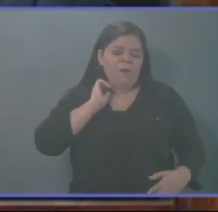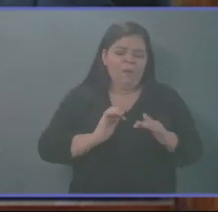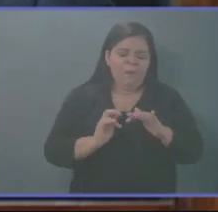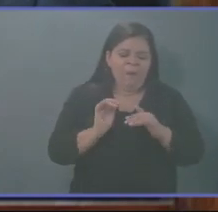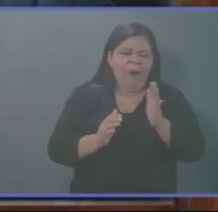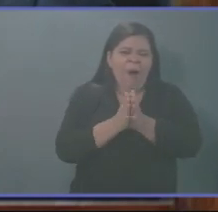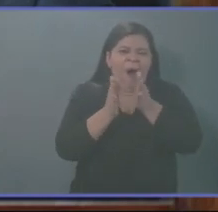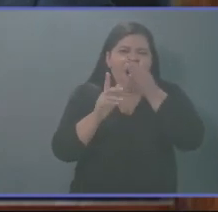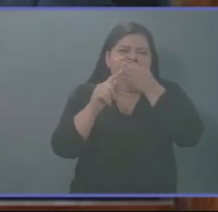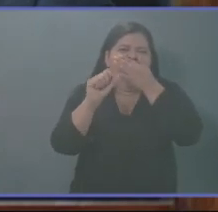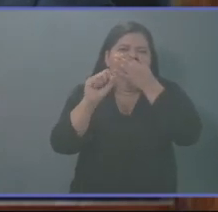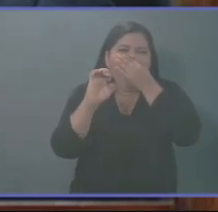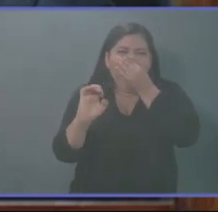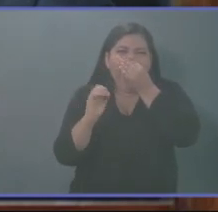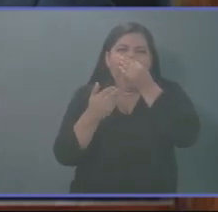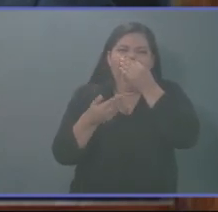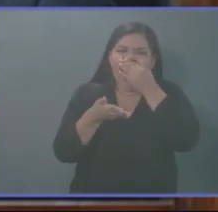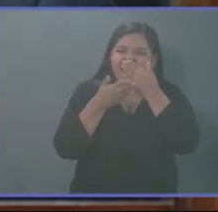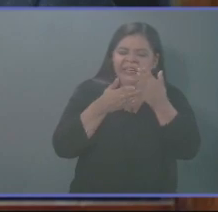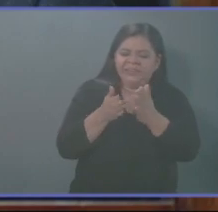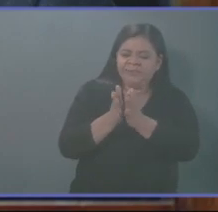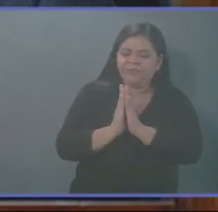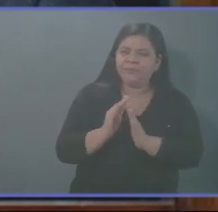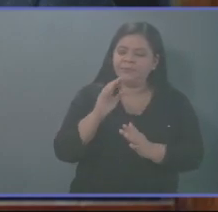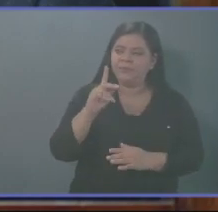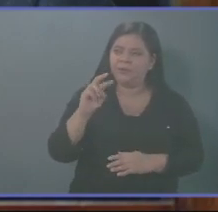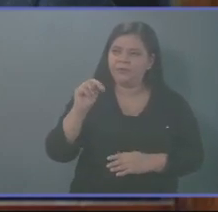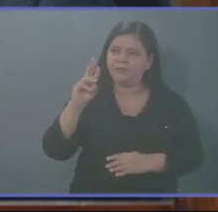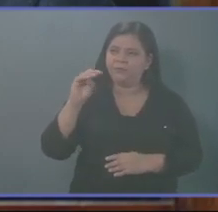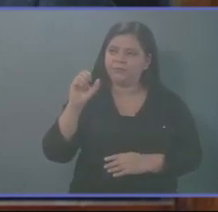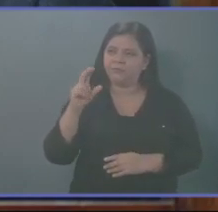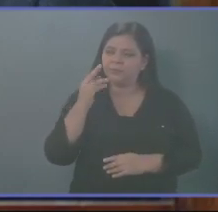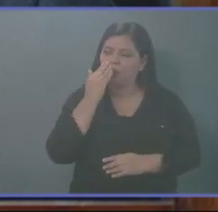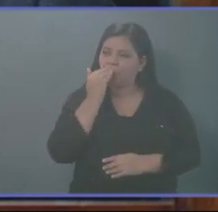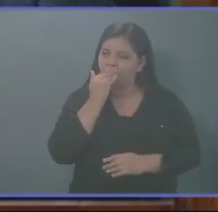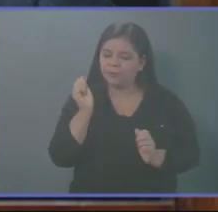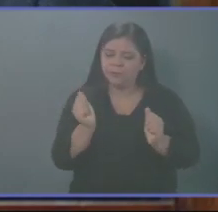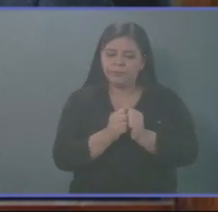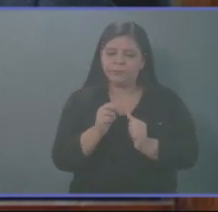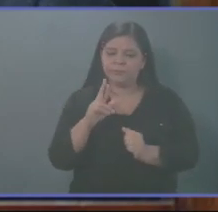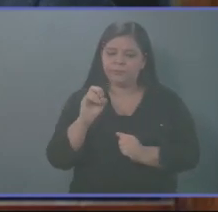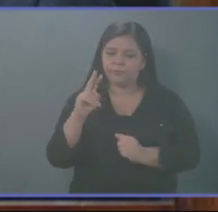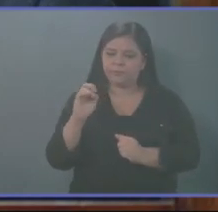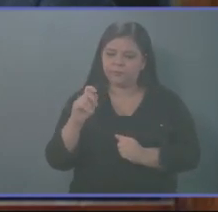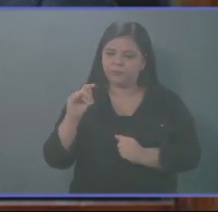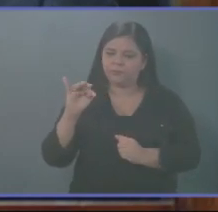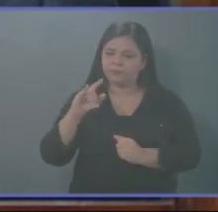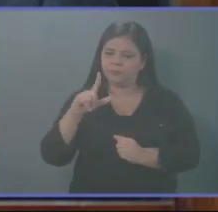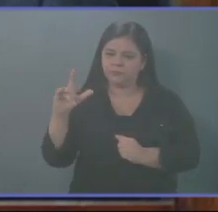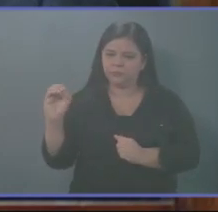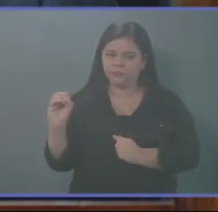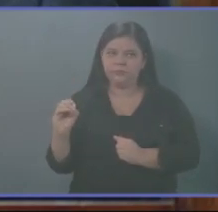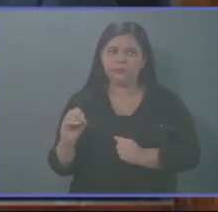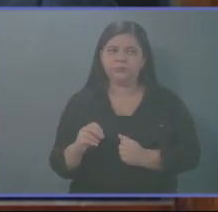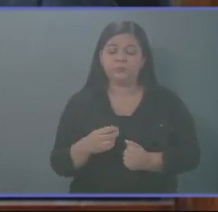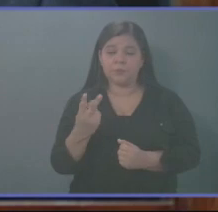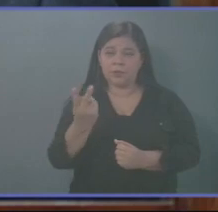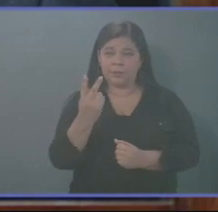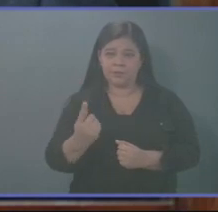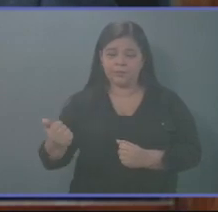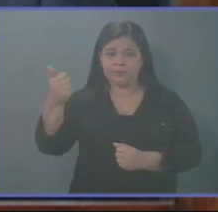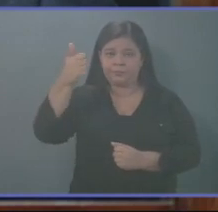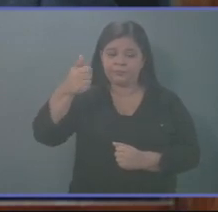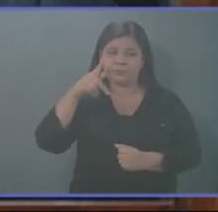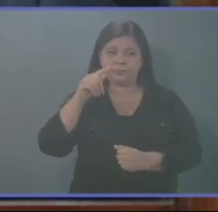Supremo Electoral, de la solicitud que hicieron Norman Noel Quijano González y René Alfredo Portillo Cuadra a los señores magistrados del